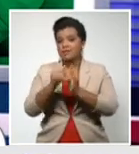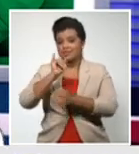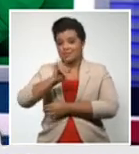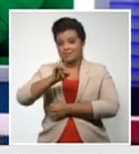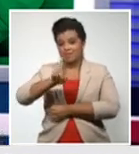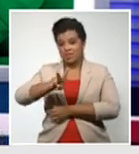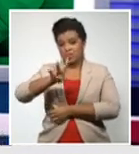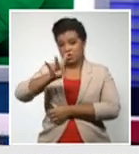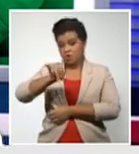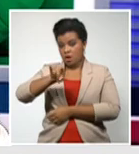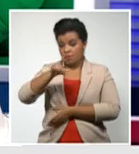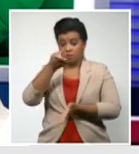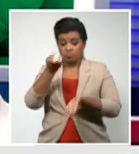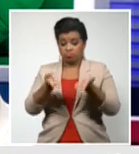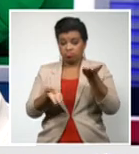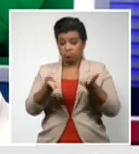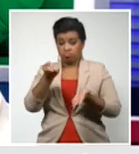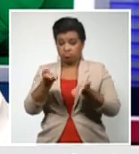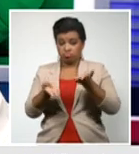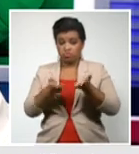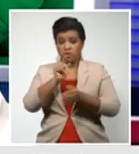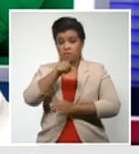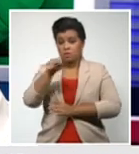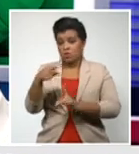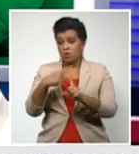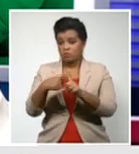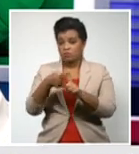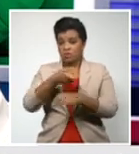en comparación con los activos que teníamos